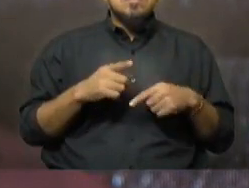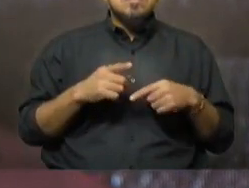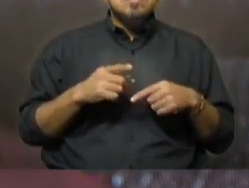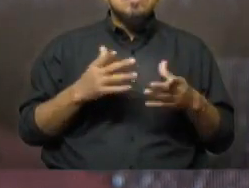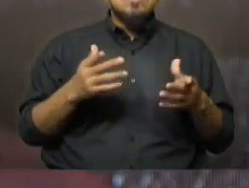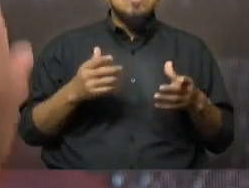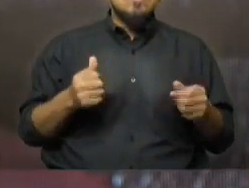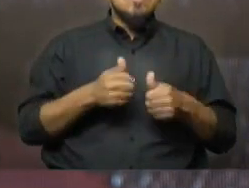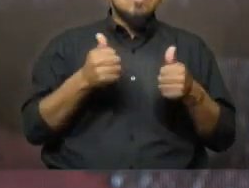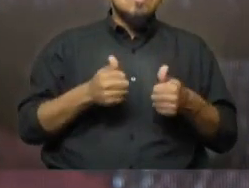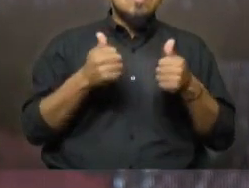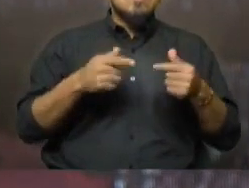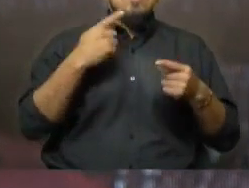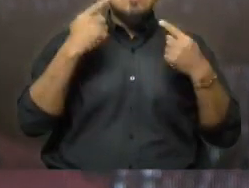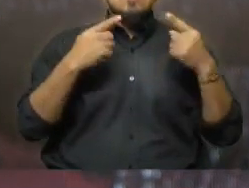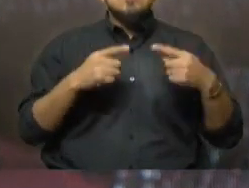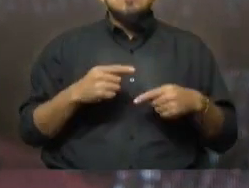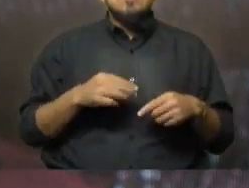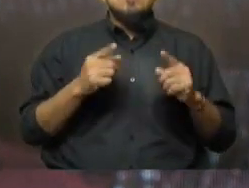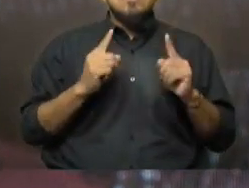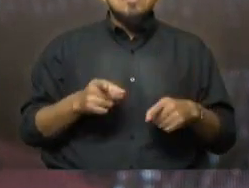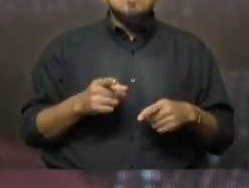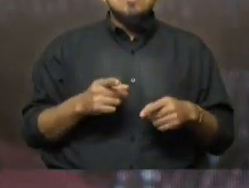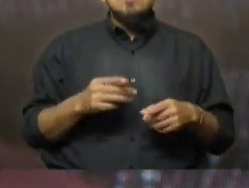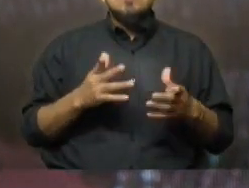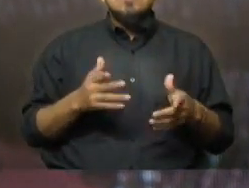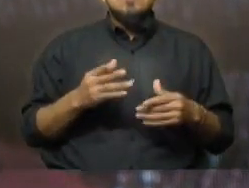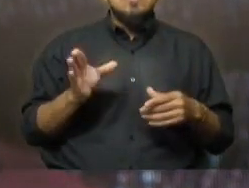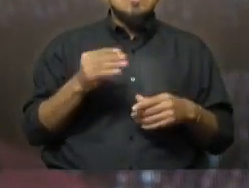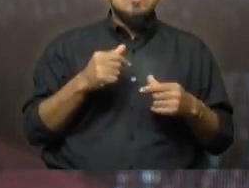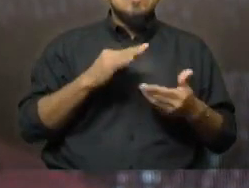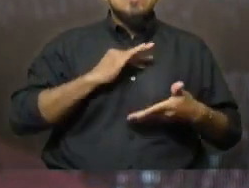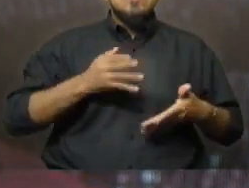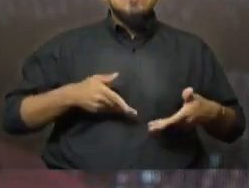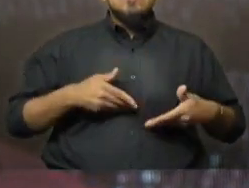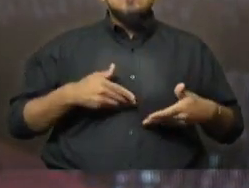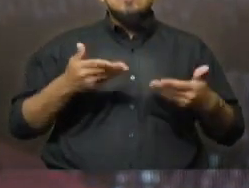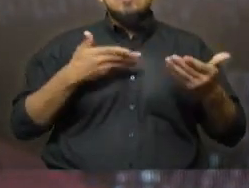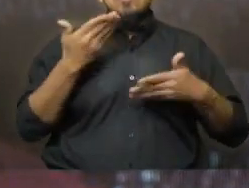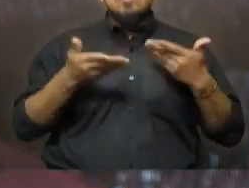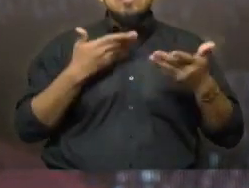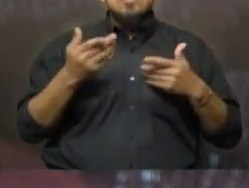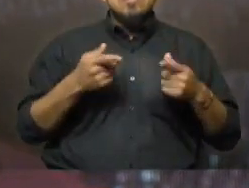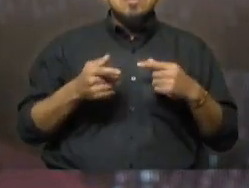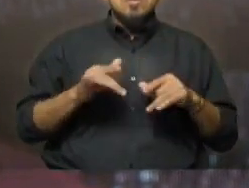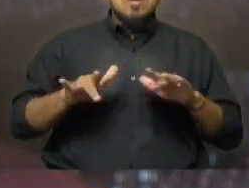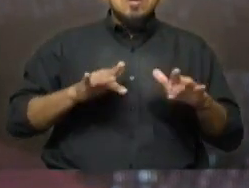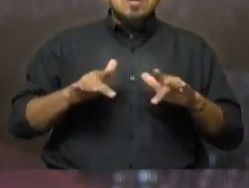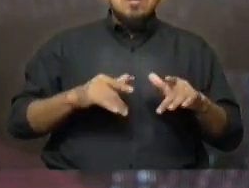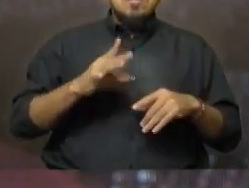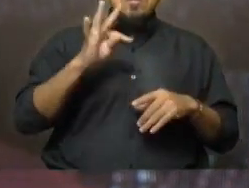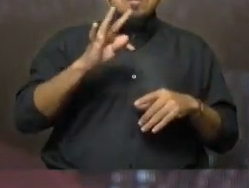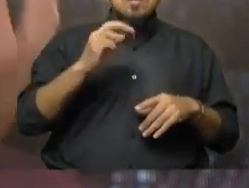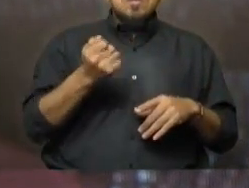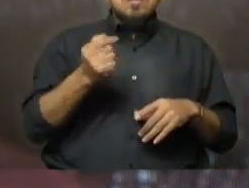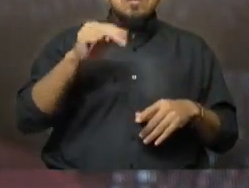también diferente, porque si vemos el ámbito DJ, también pasa lo mismo, en todos los géneros musicales, sea el carnaval, sea la electrónica, el tango o cualquier